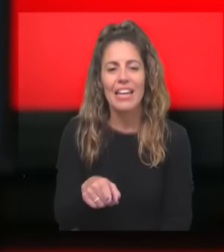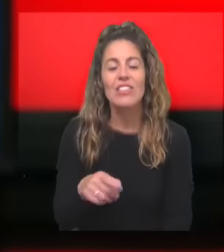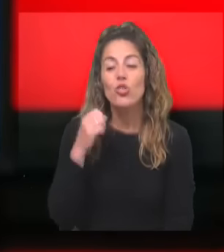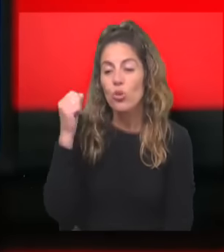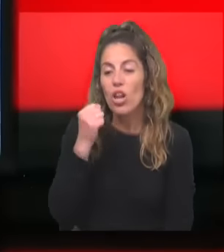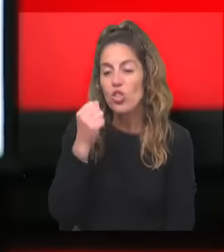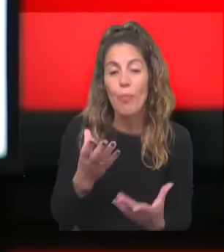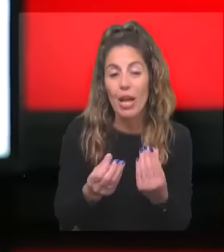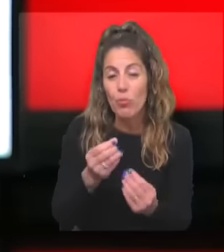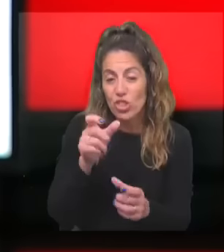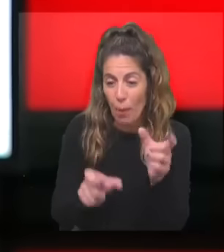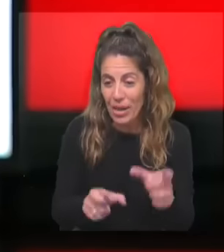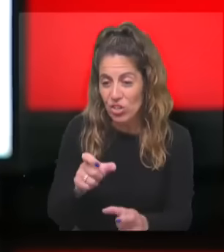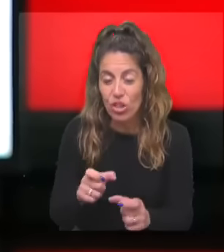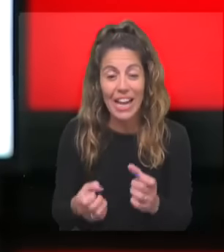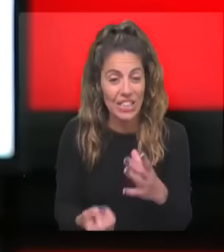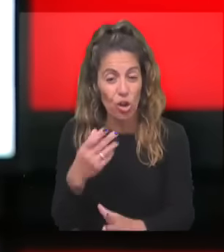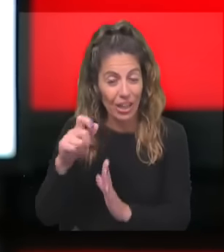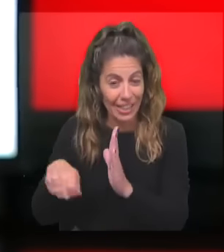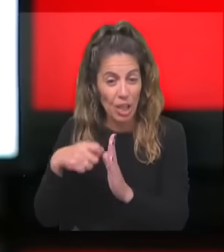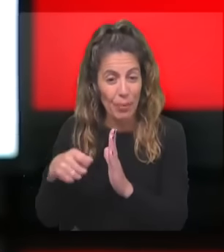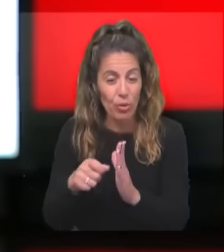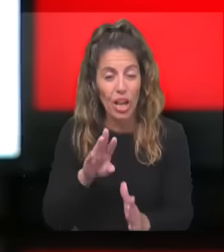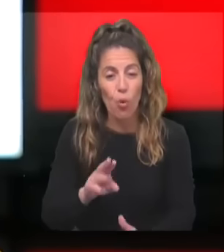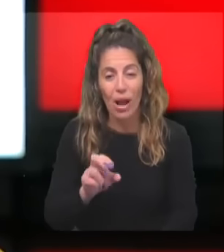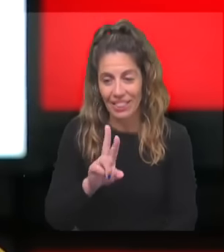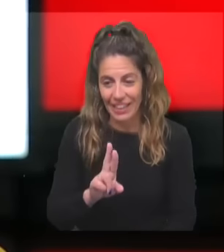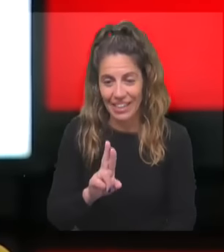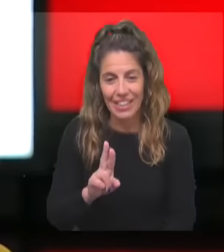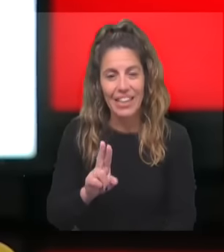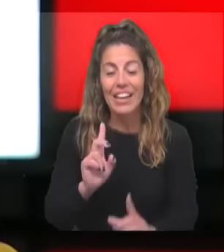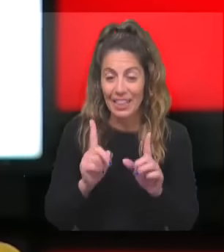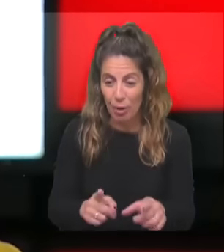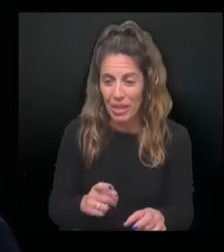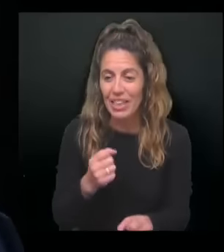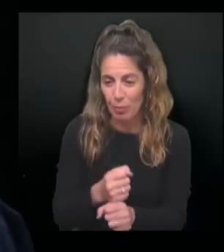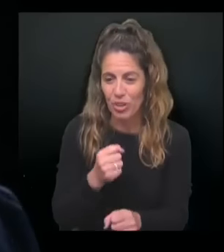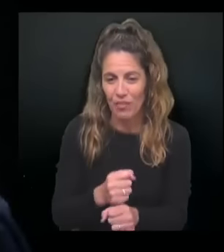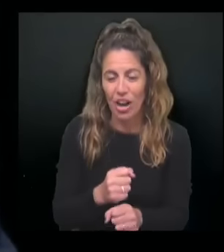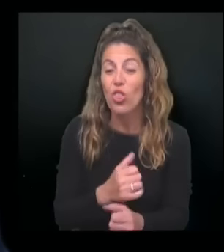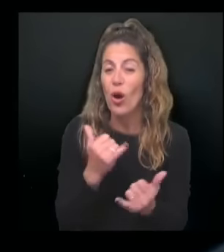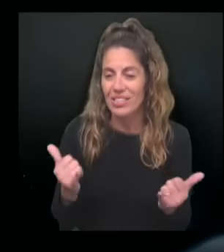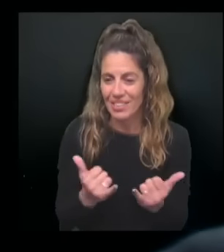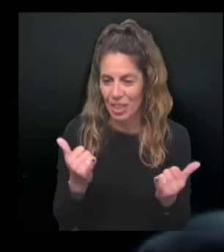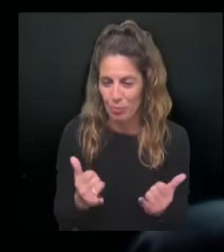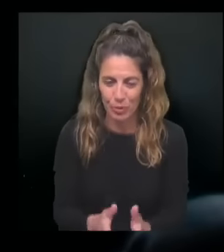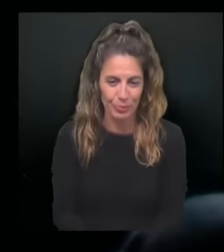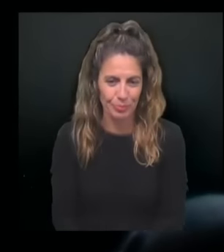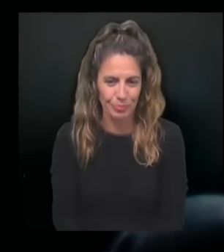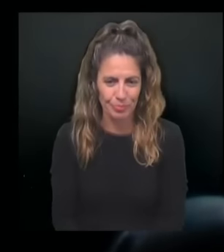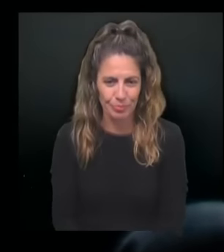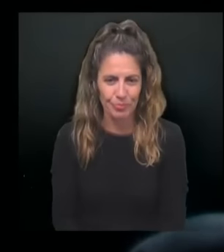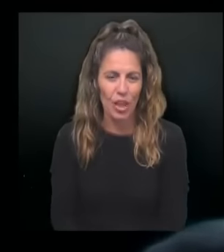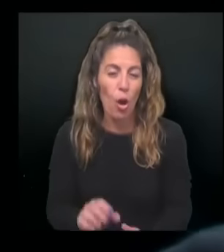también que se concrete esta película de Walter, en la que estamos empeñados hace mucho tiempo, sí. Bueno, muy bien. Me